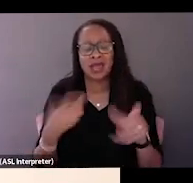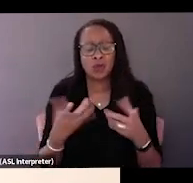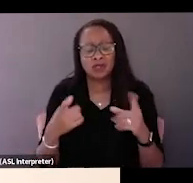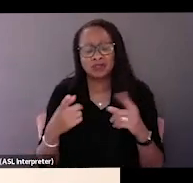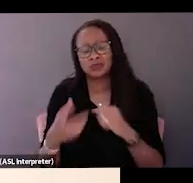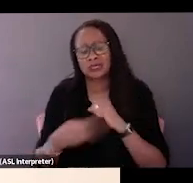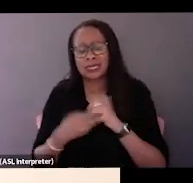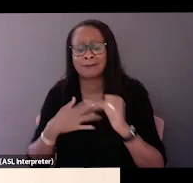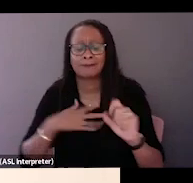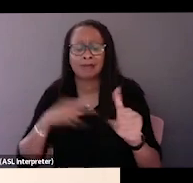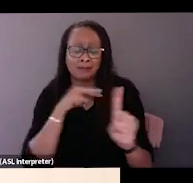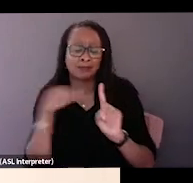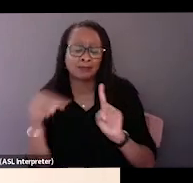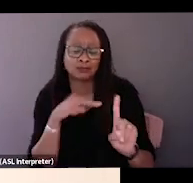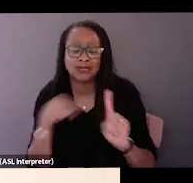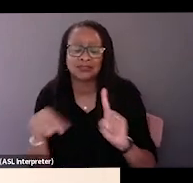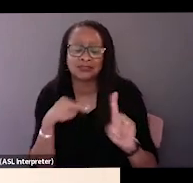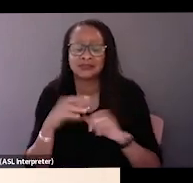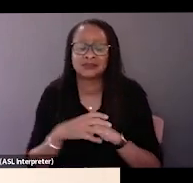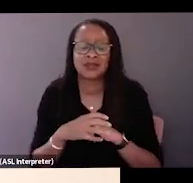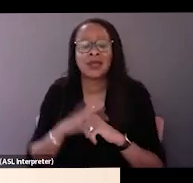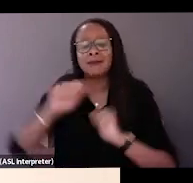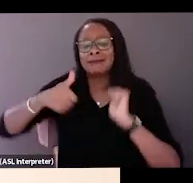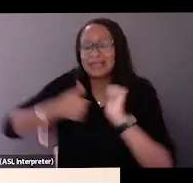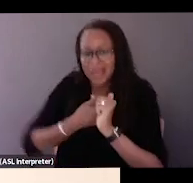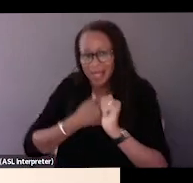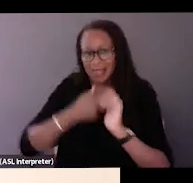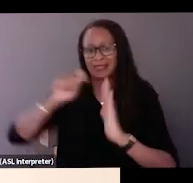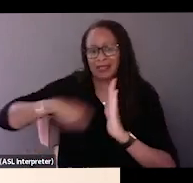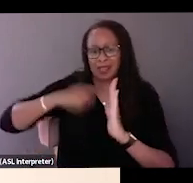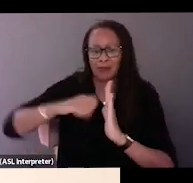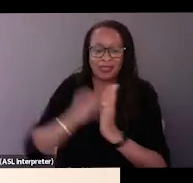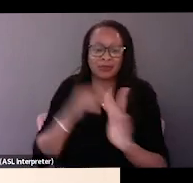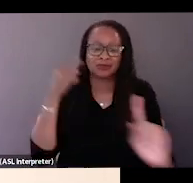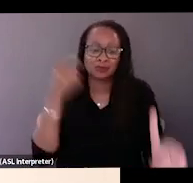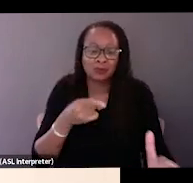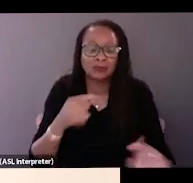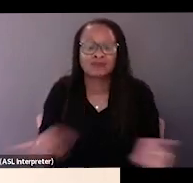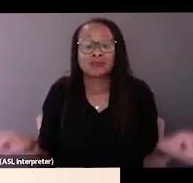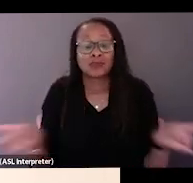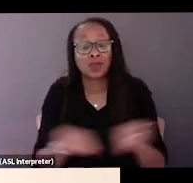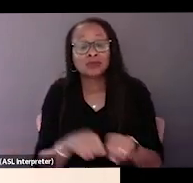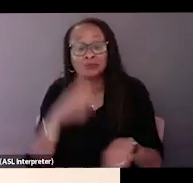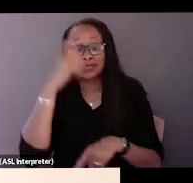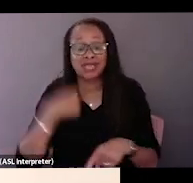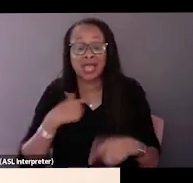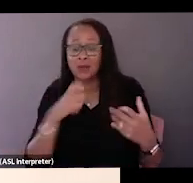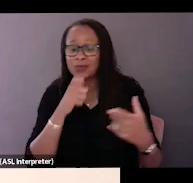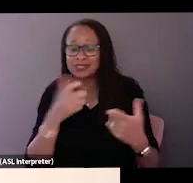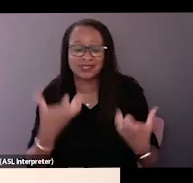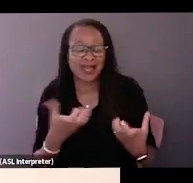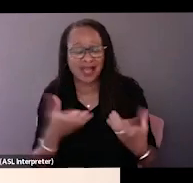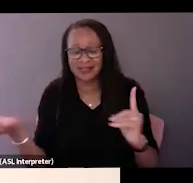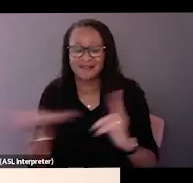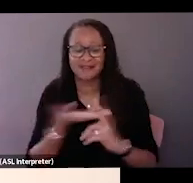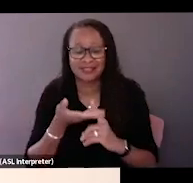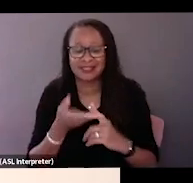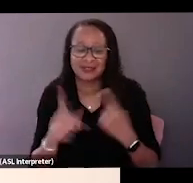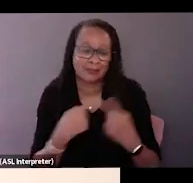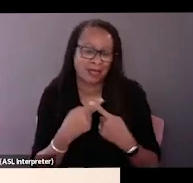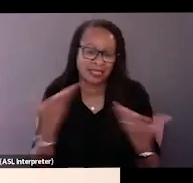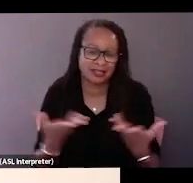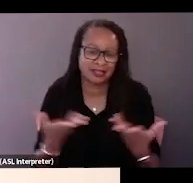Y por otro, porque no estaba convencida de esto. Pero en ese momento de la entrevista que